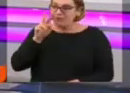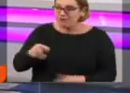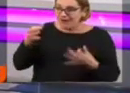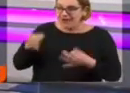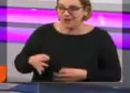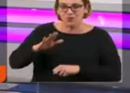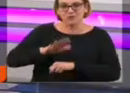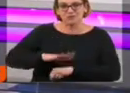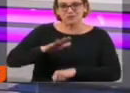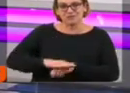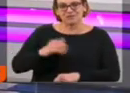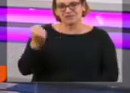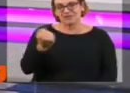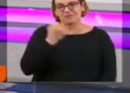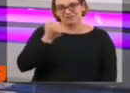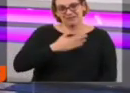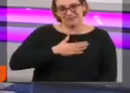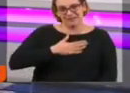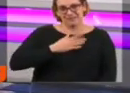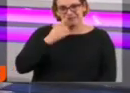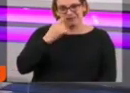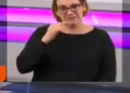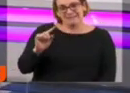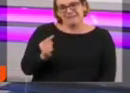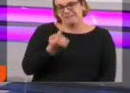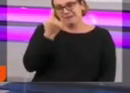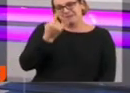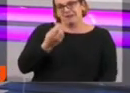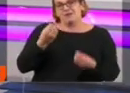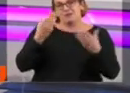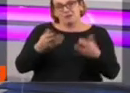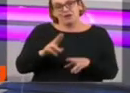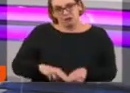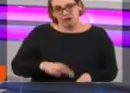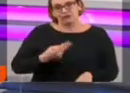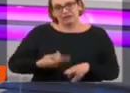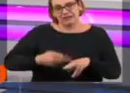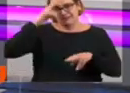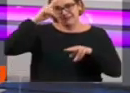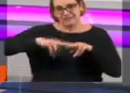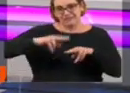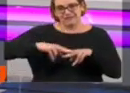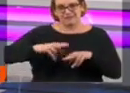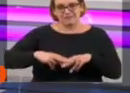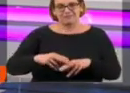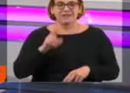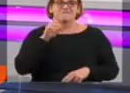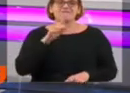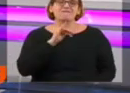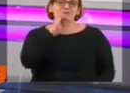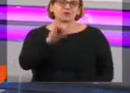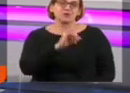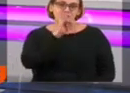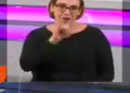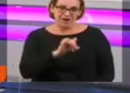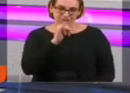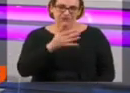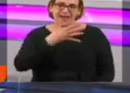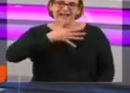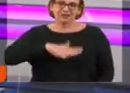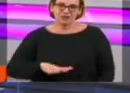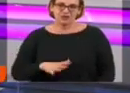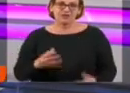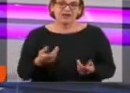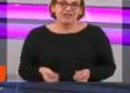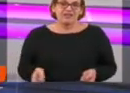tan importante para un padre primerizo por tener nuevamente COVID-19. Conocemos la historia de un reinfectado